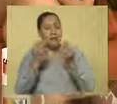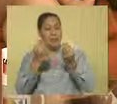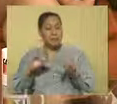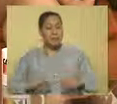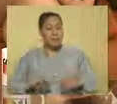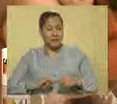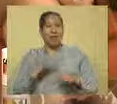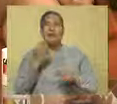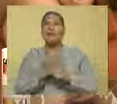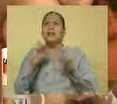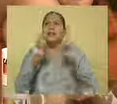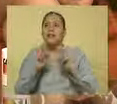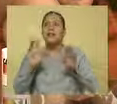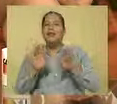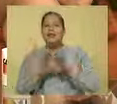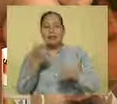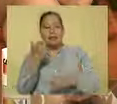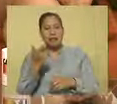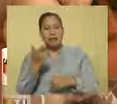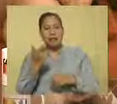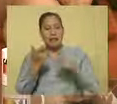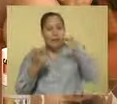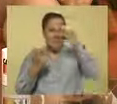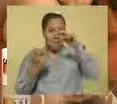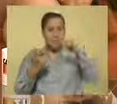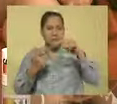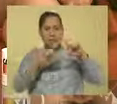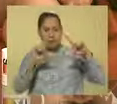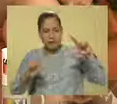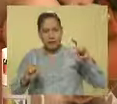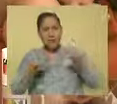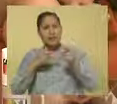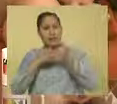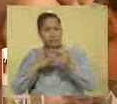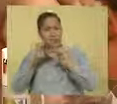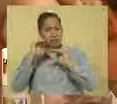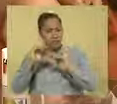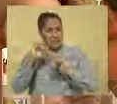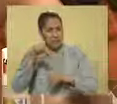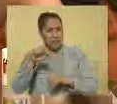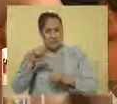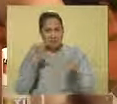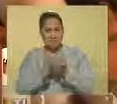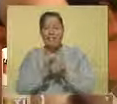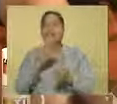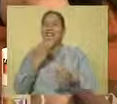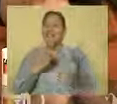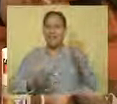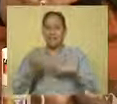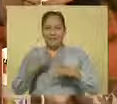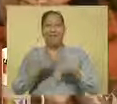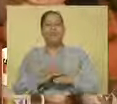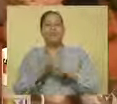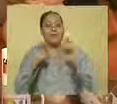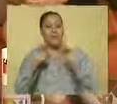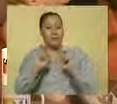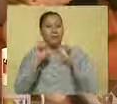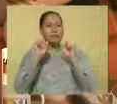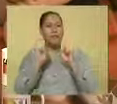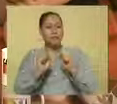interesante. Vamos a hablar acerca de la economía mexicana. ¿Seguirá estancada? Bienvenidos. Gracias. Un tema, pues, sin